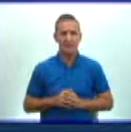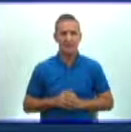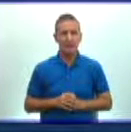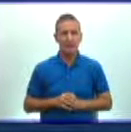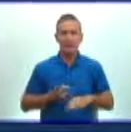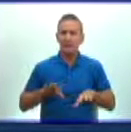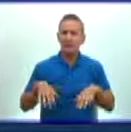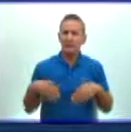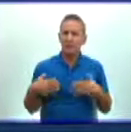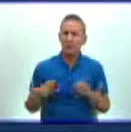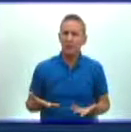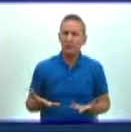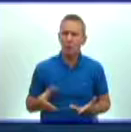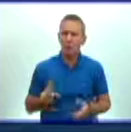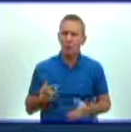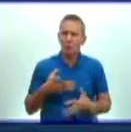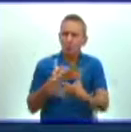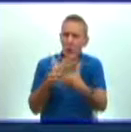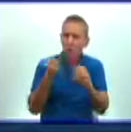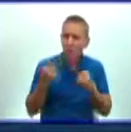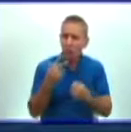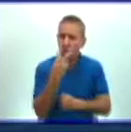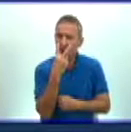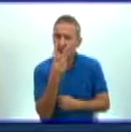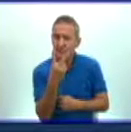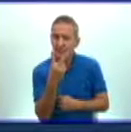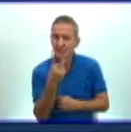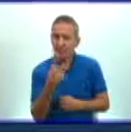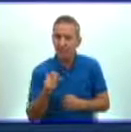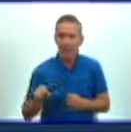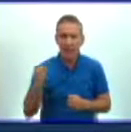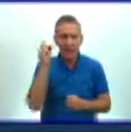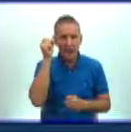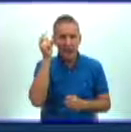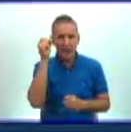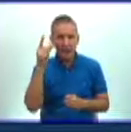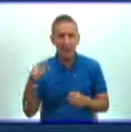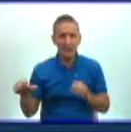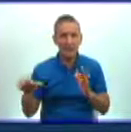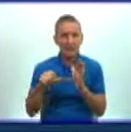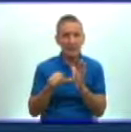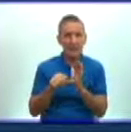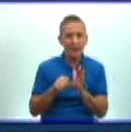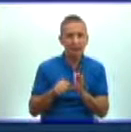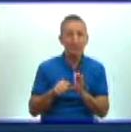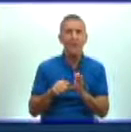¿Cómo no pierdo de vista la idea central? Vamos a